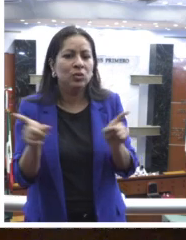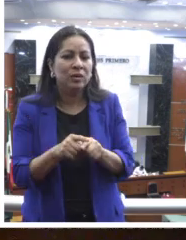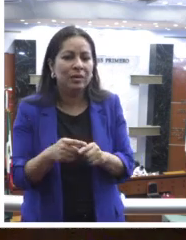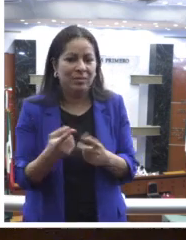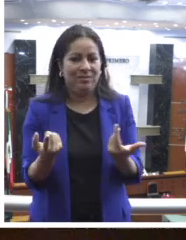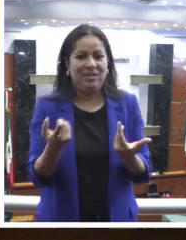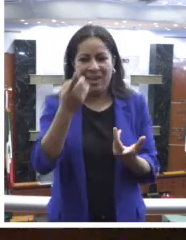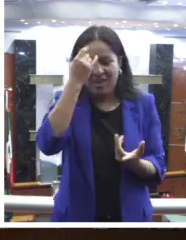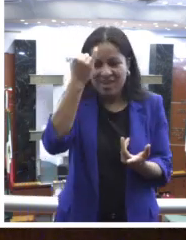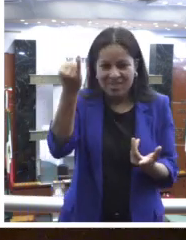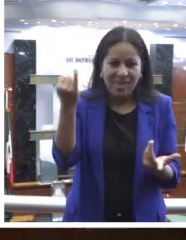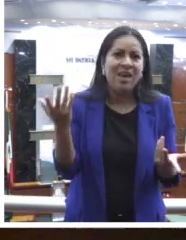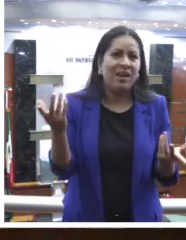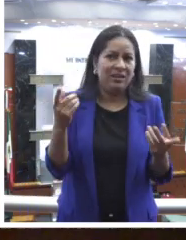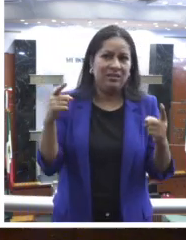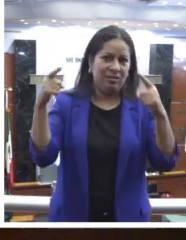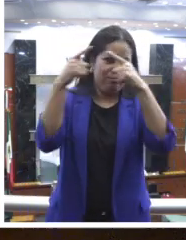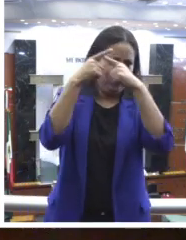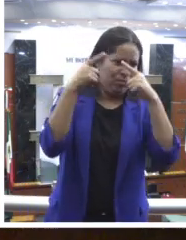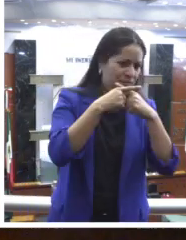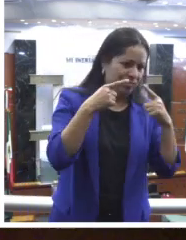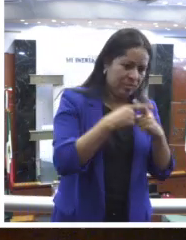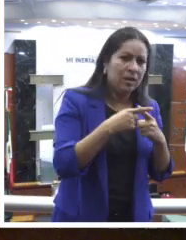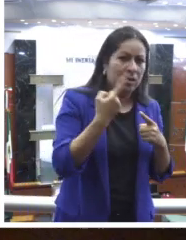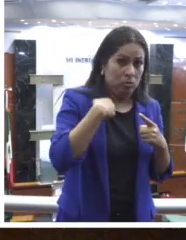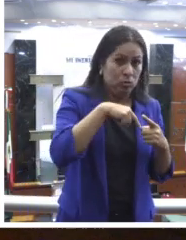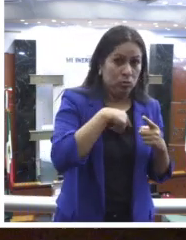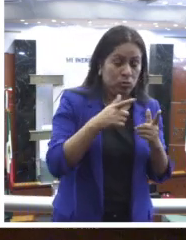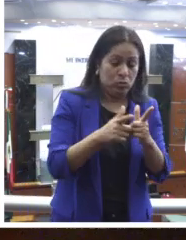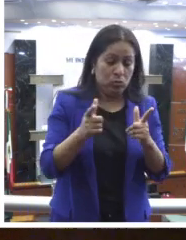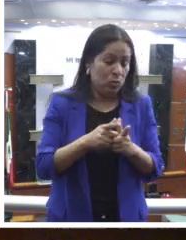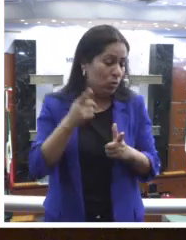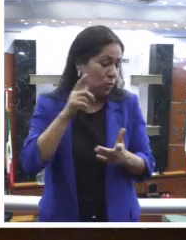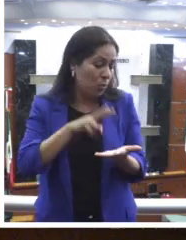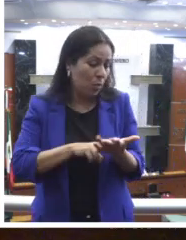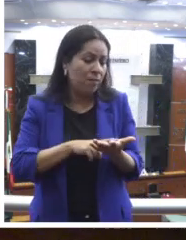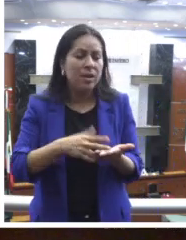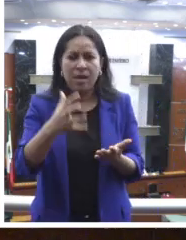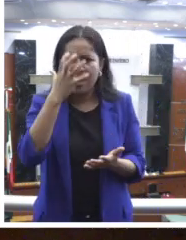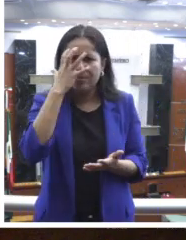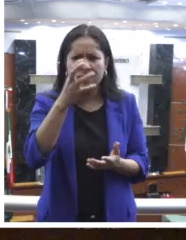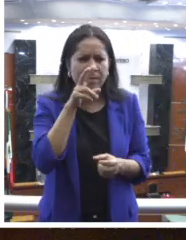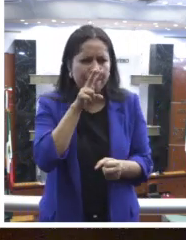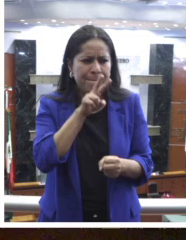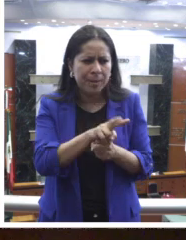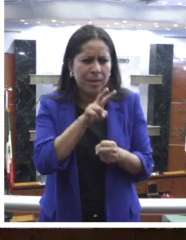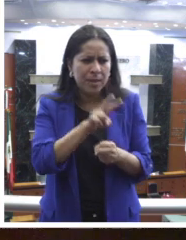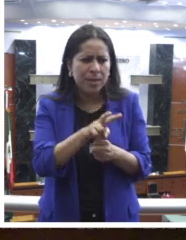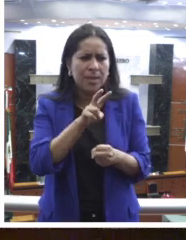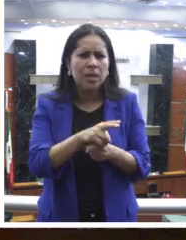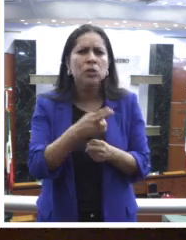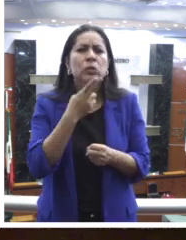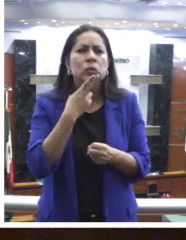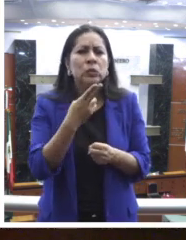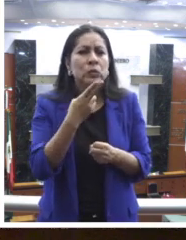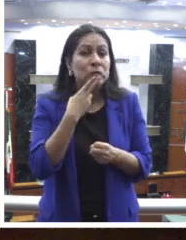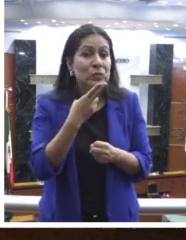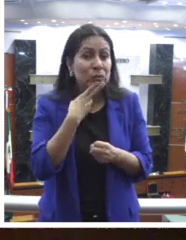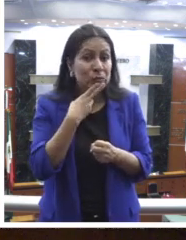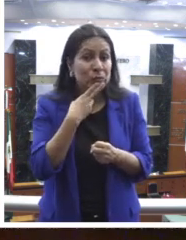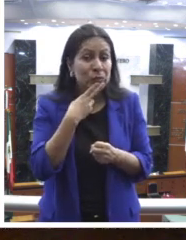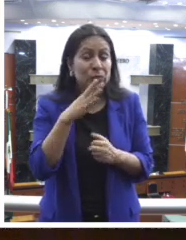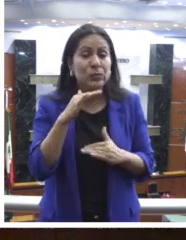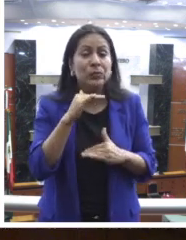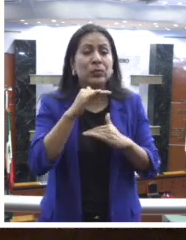controversias por eso en el partido verde nos expresamos como seriamente vigilantes de su de su aplicación sobre